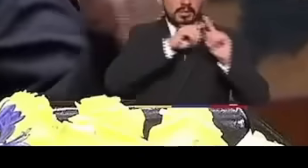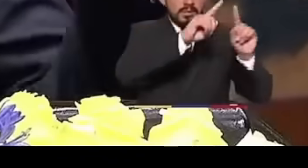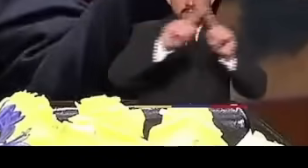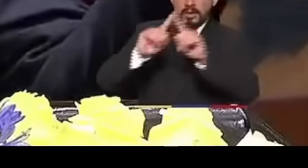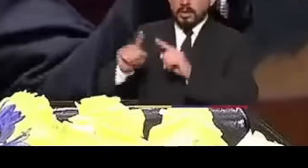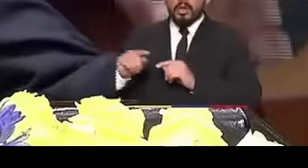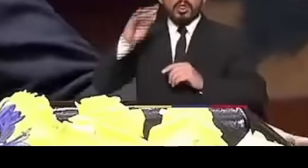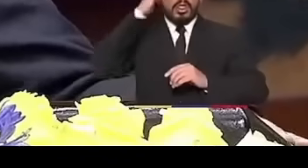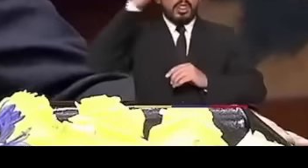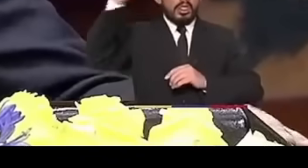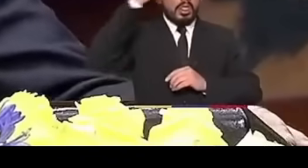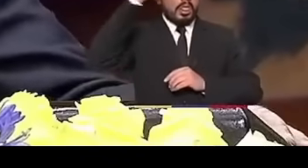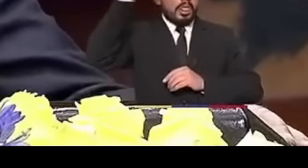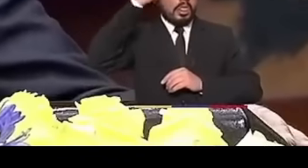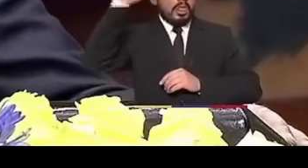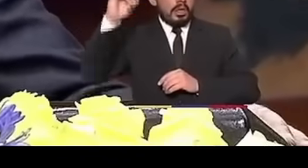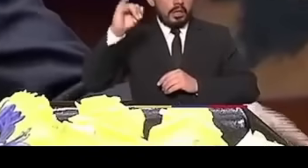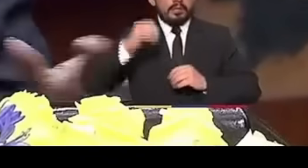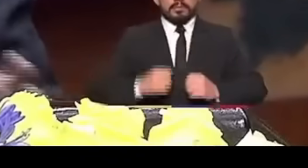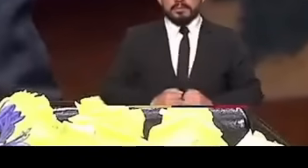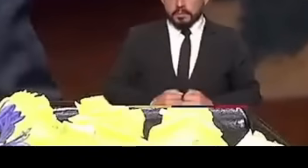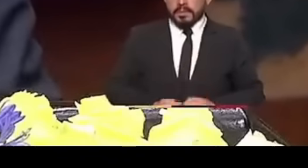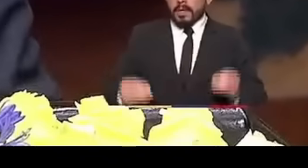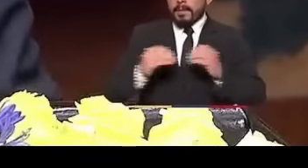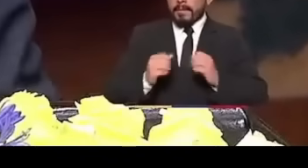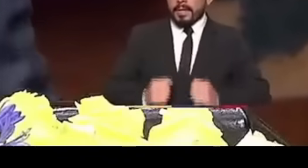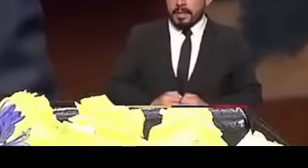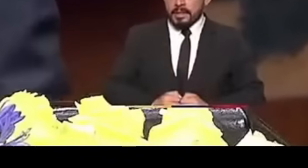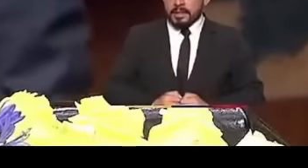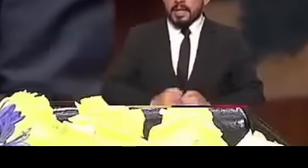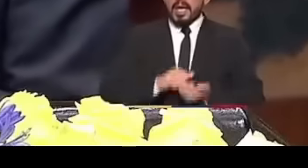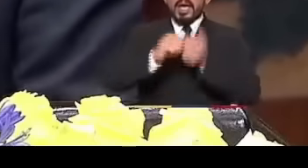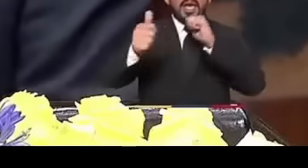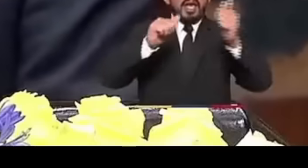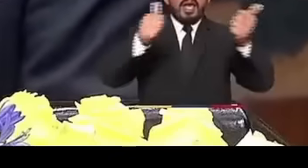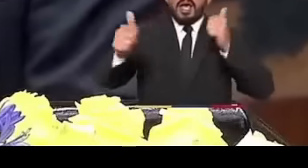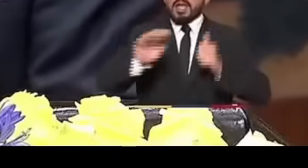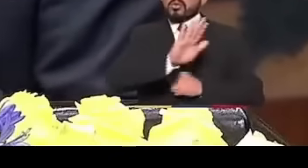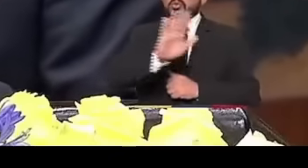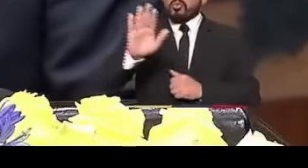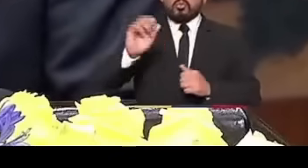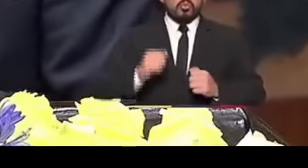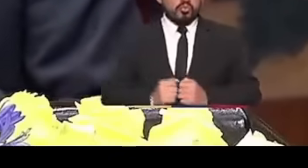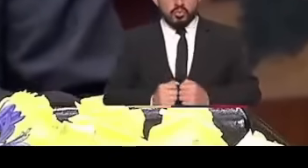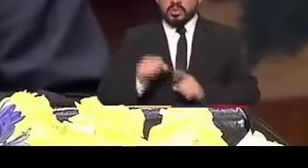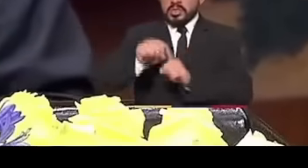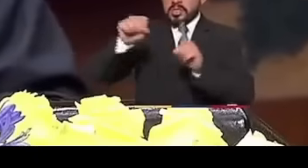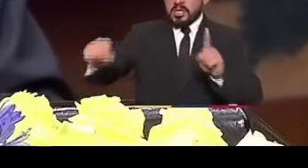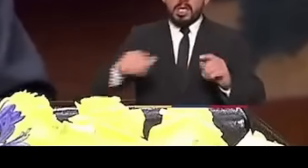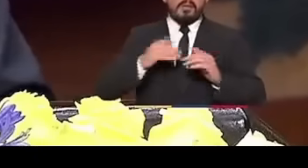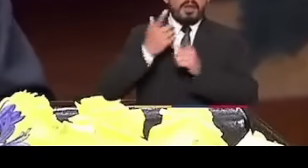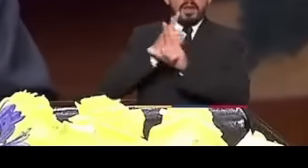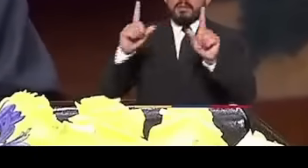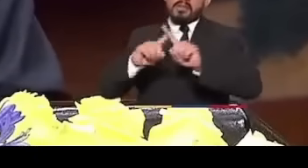idea falaz de que cada lugar puede desarrollar una democracia específica o un sistema de